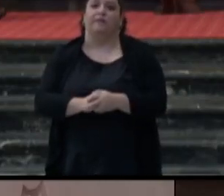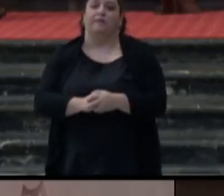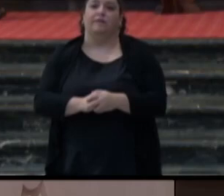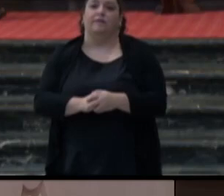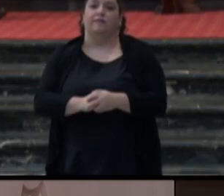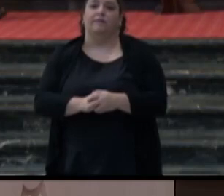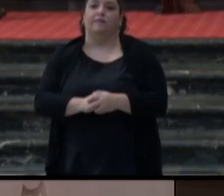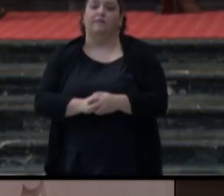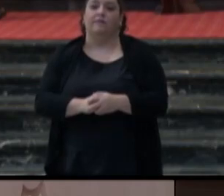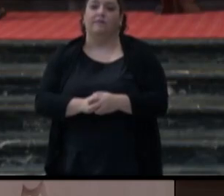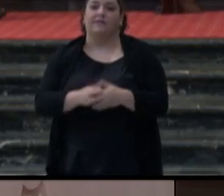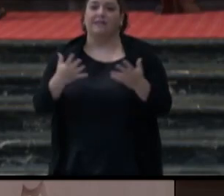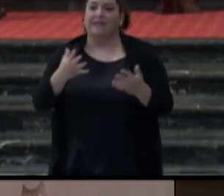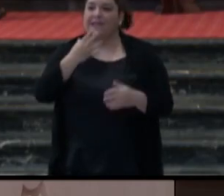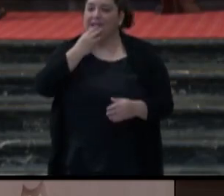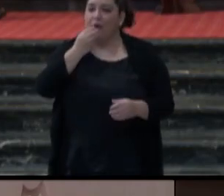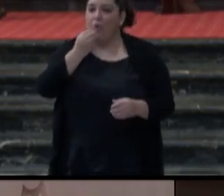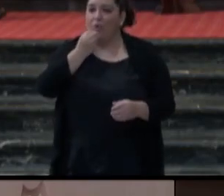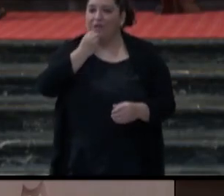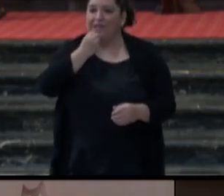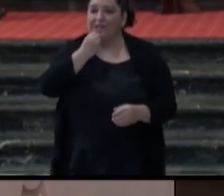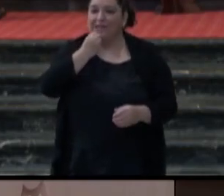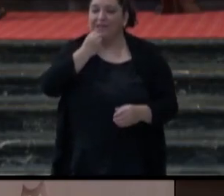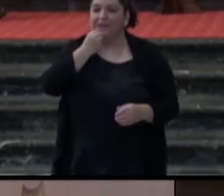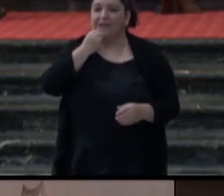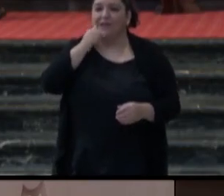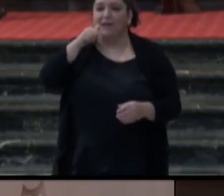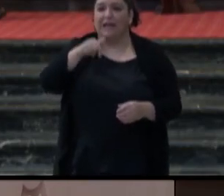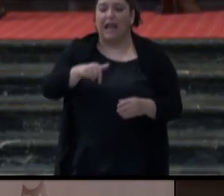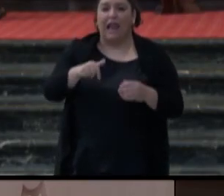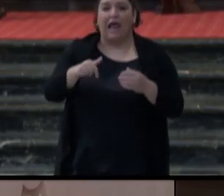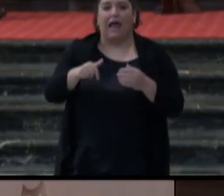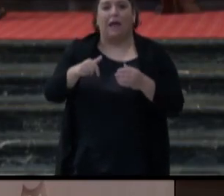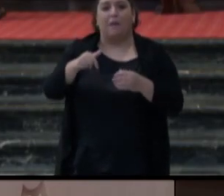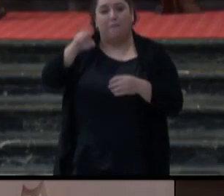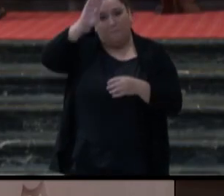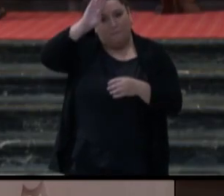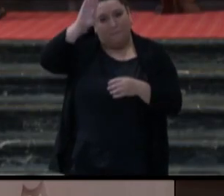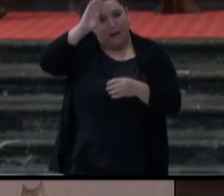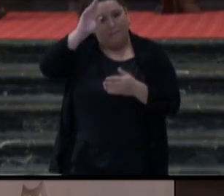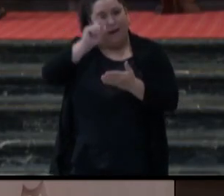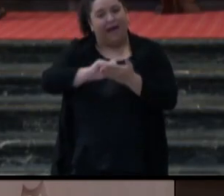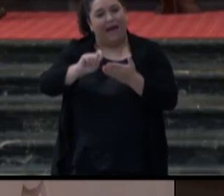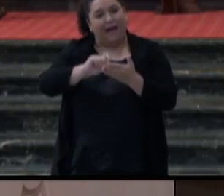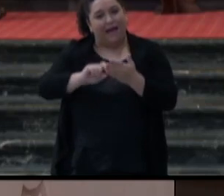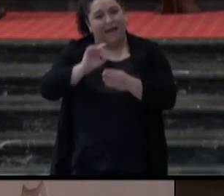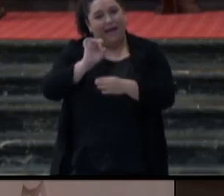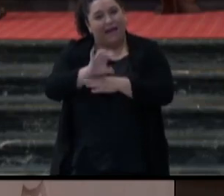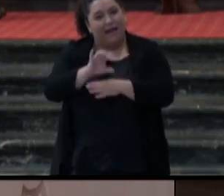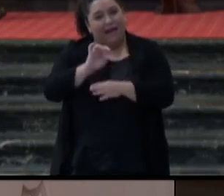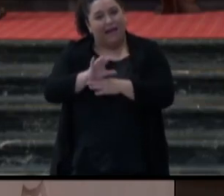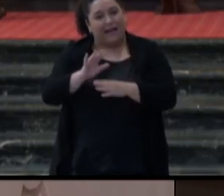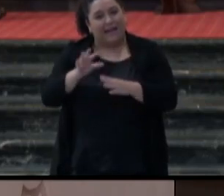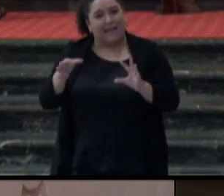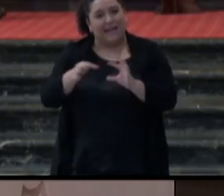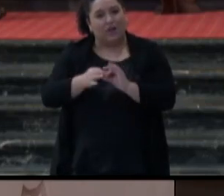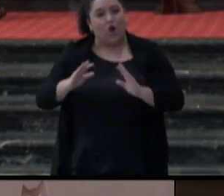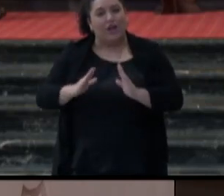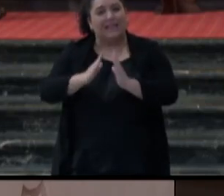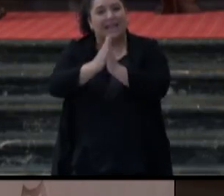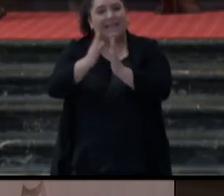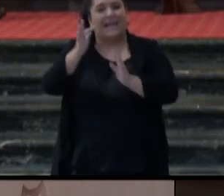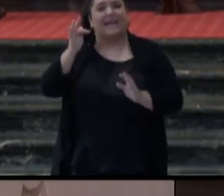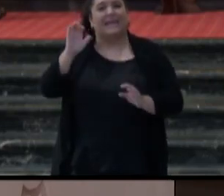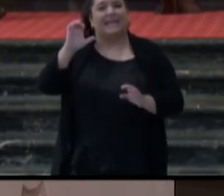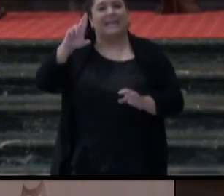salmo Qué bonito estos días la carta que nos ha escrito el Papa Francisco sobre Santa Teresita del Niño